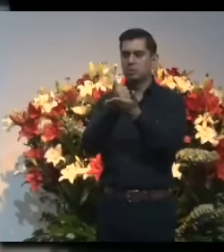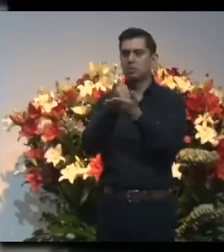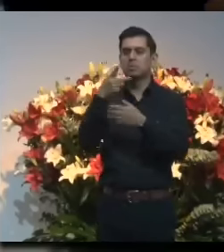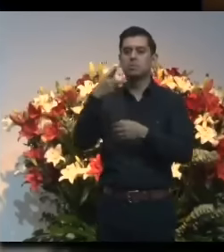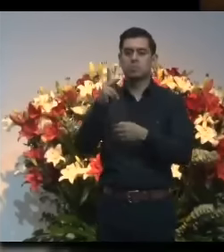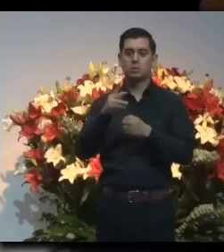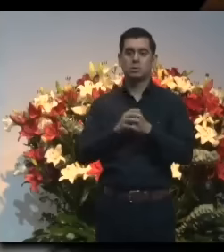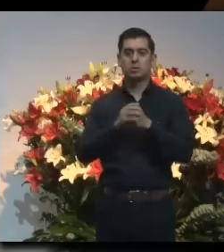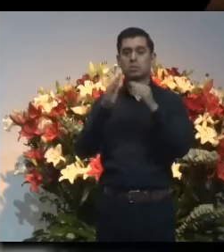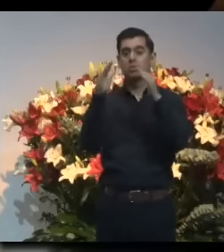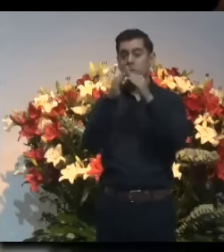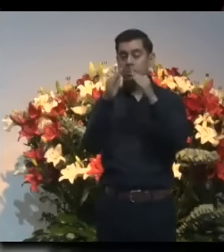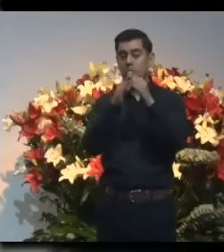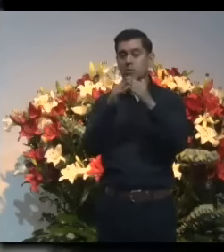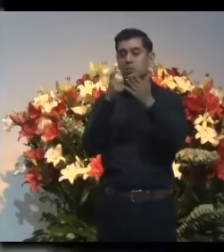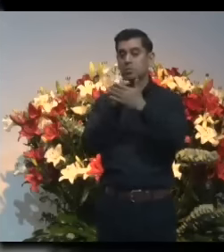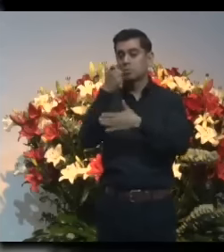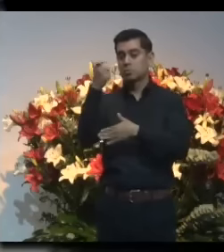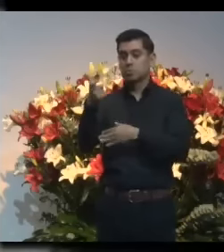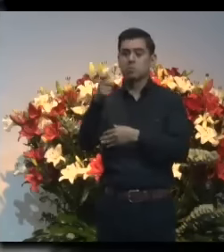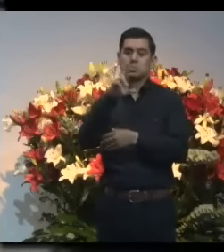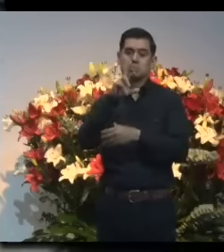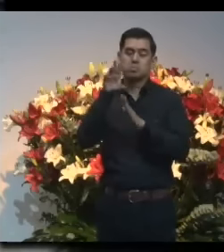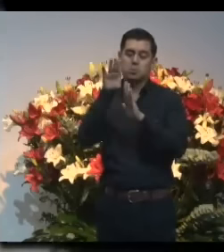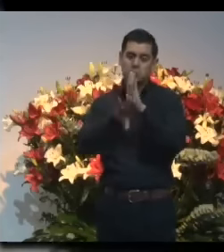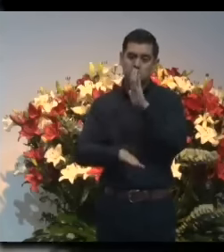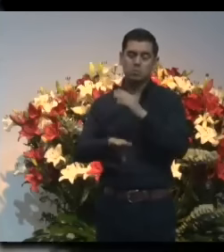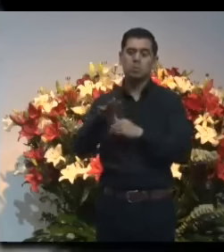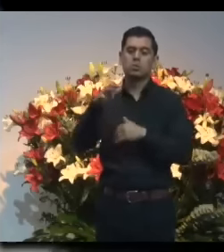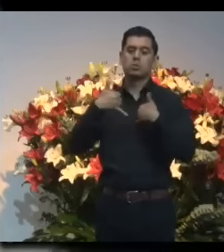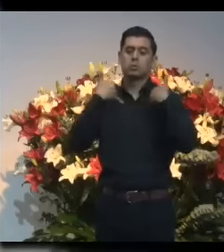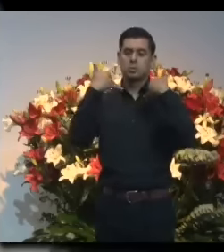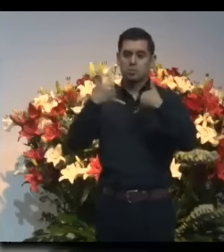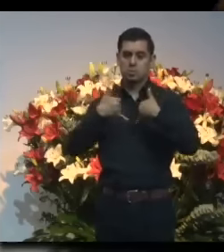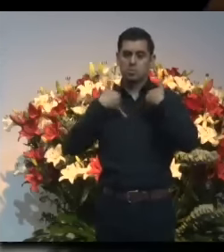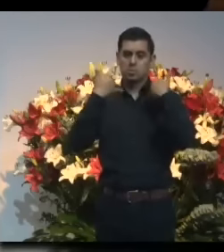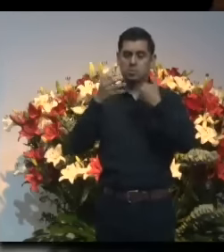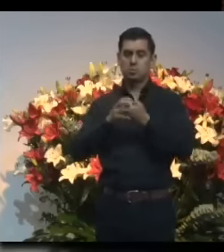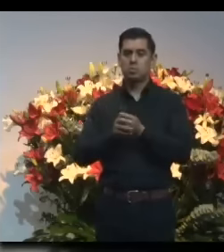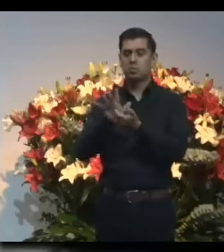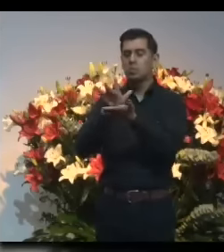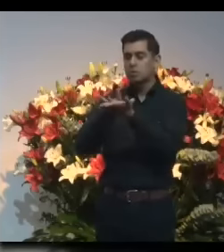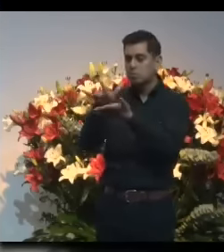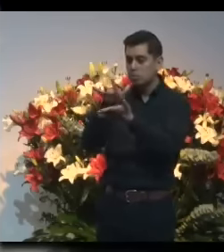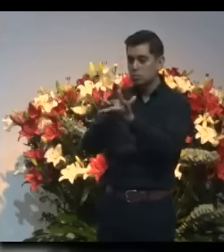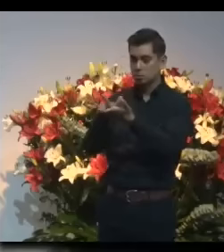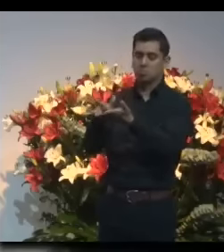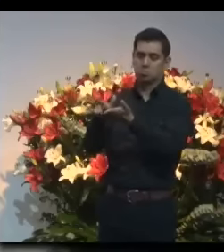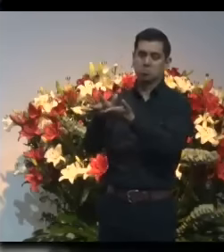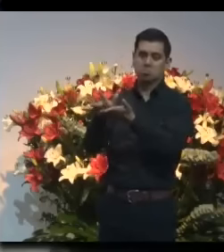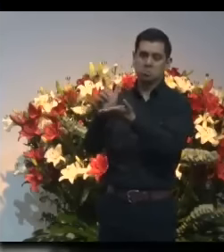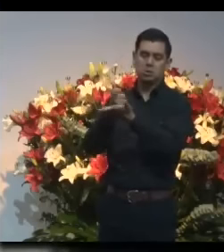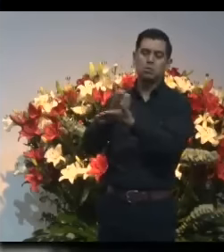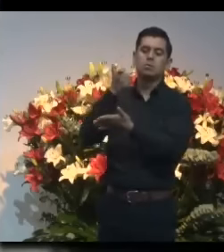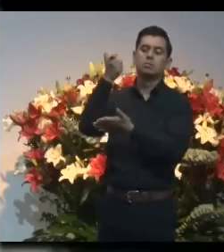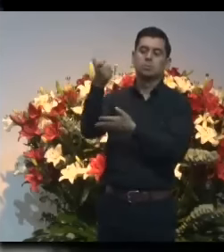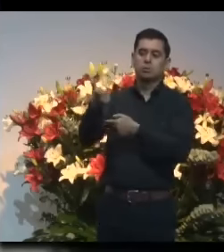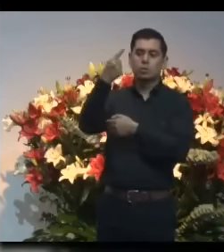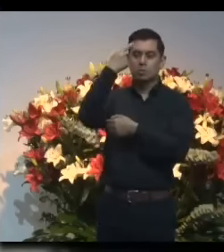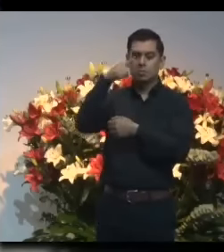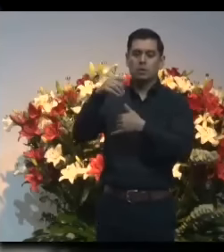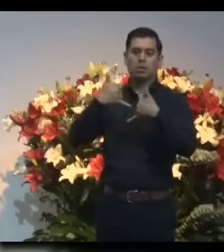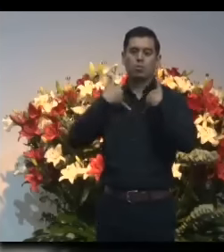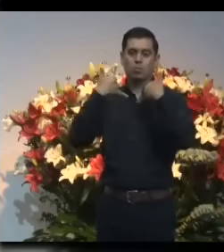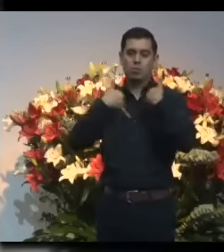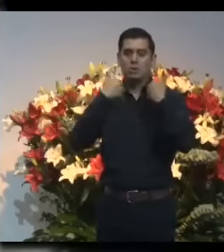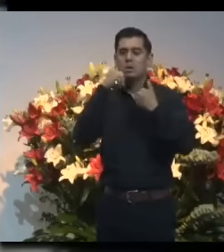el precio se refleje hacia los jóvenes. Entonces, yo lo que pretendo es darle un subsidio directo al joven que quiera comprar